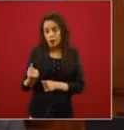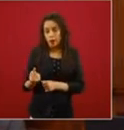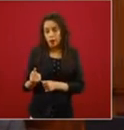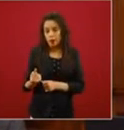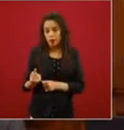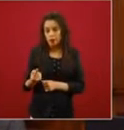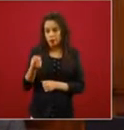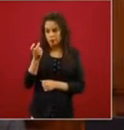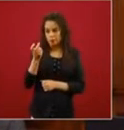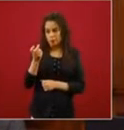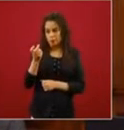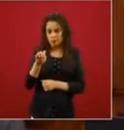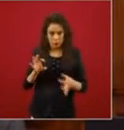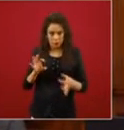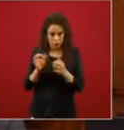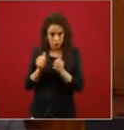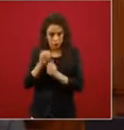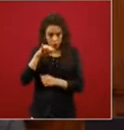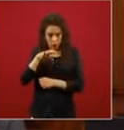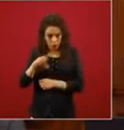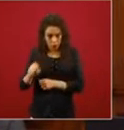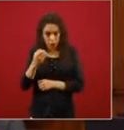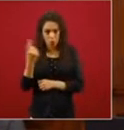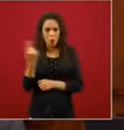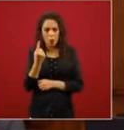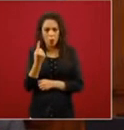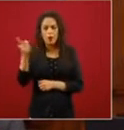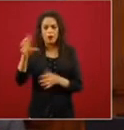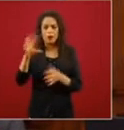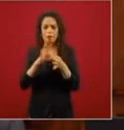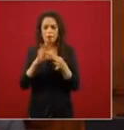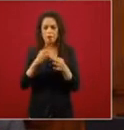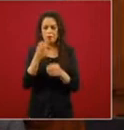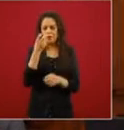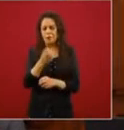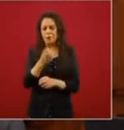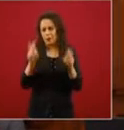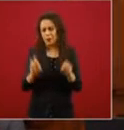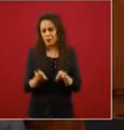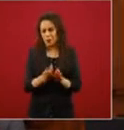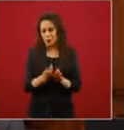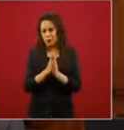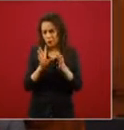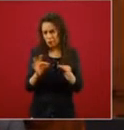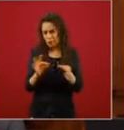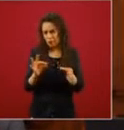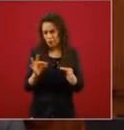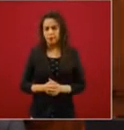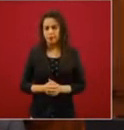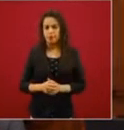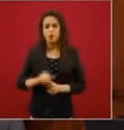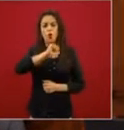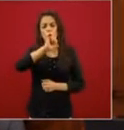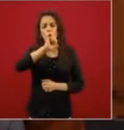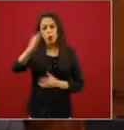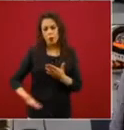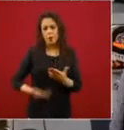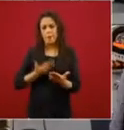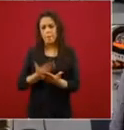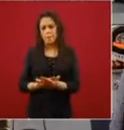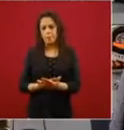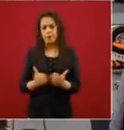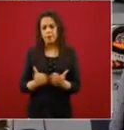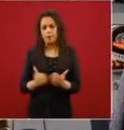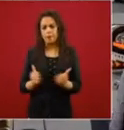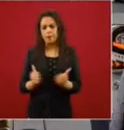ahí relacionada con el IMSS, o cuál sería el comentario del IMSS en particular al respecto de este tema. Tengo otro asunto que plantearle, señor presidente, relacionado con Sonora,